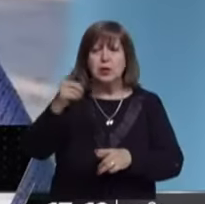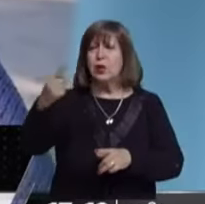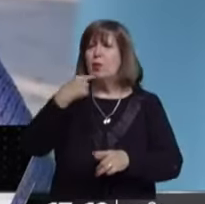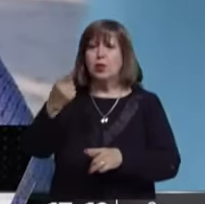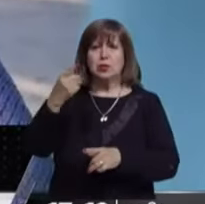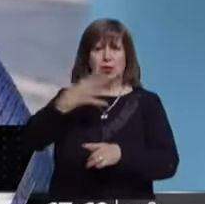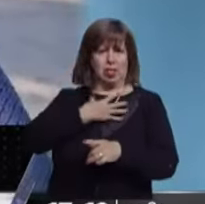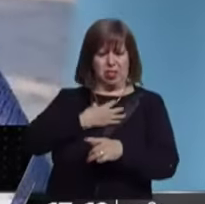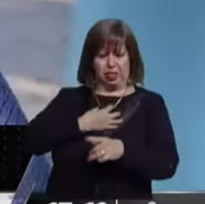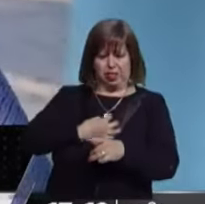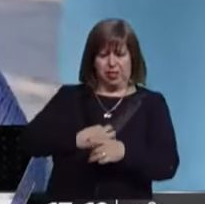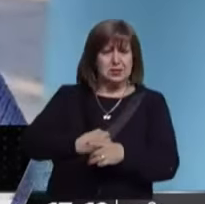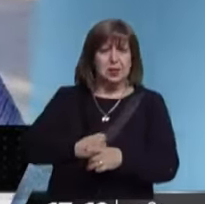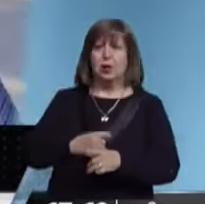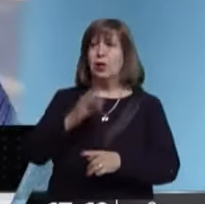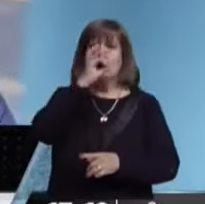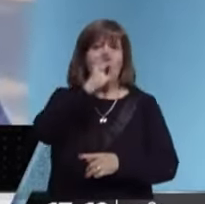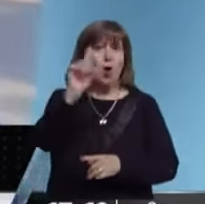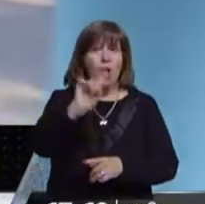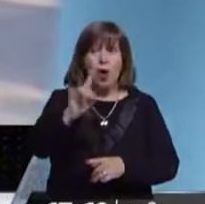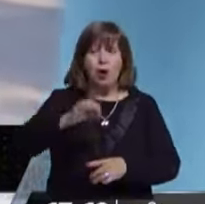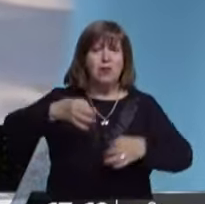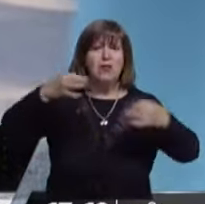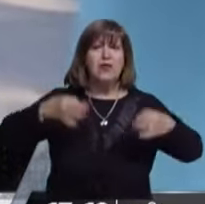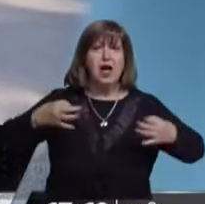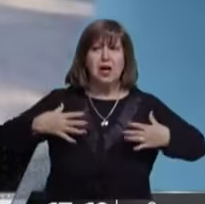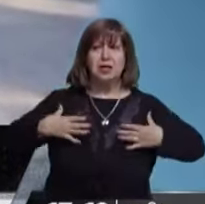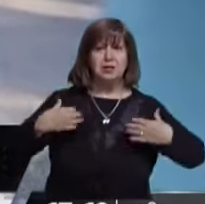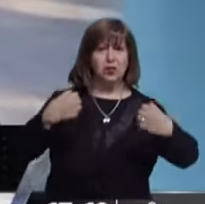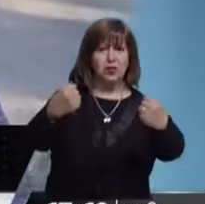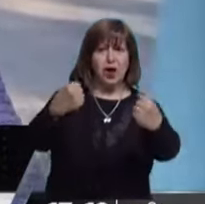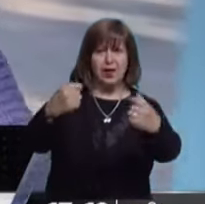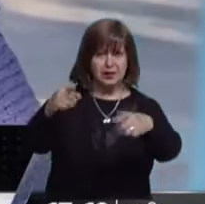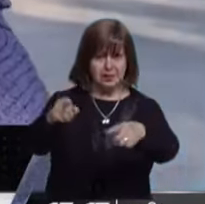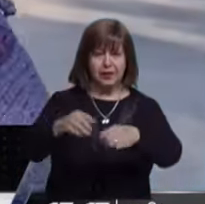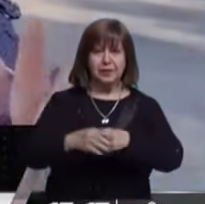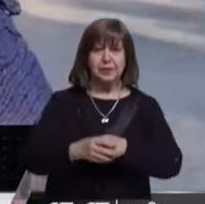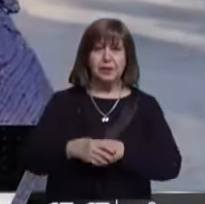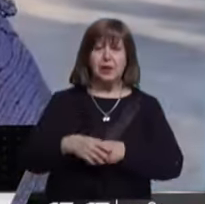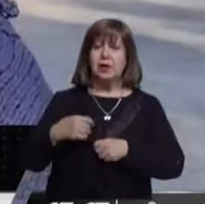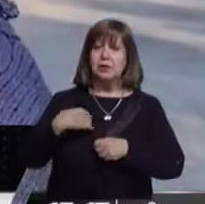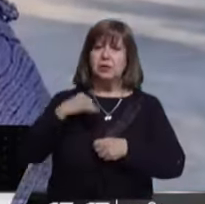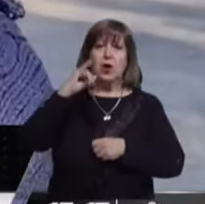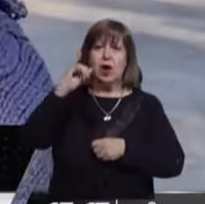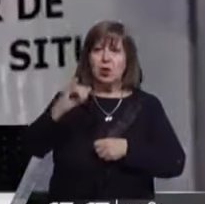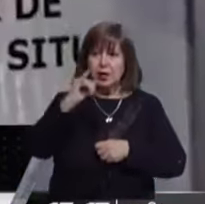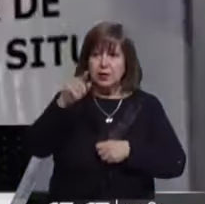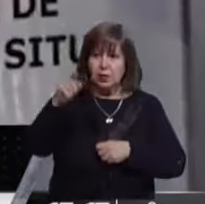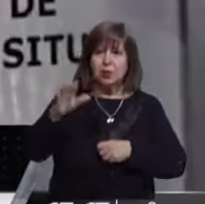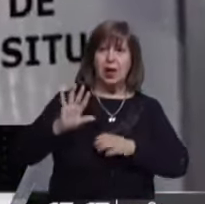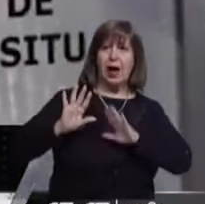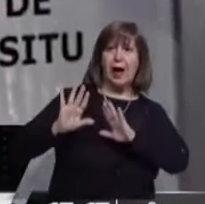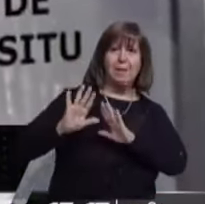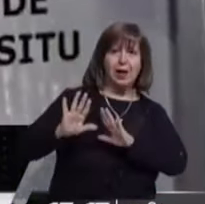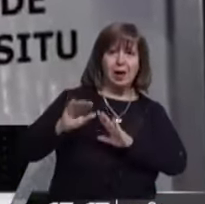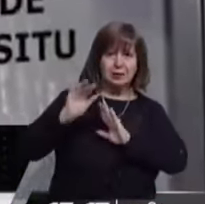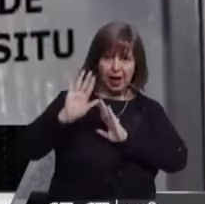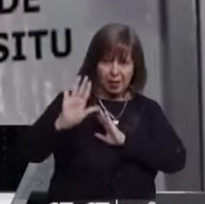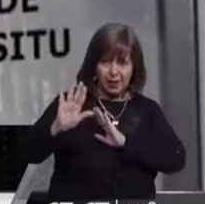jamás, jamás. ¿Les contó que estaba siendo amenazado? No, a nosotros no nos contó.